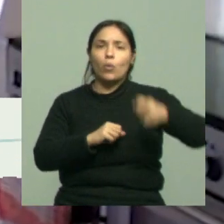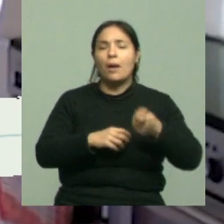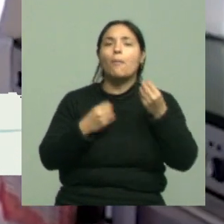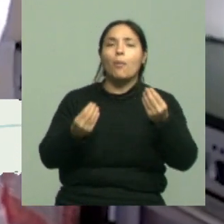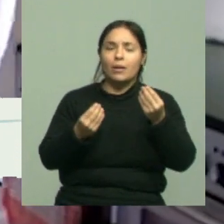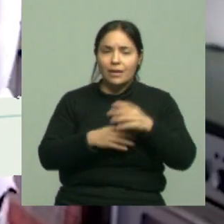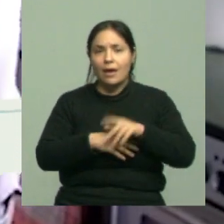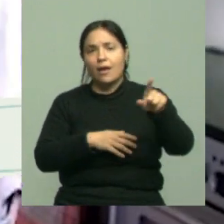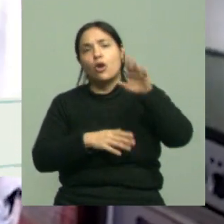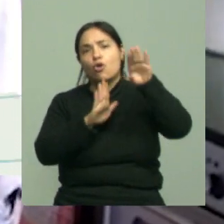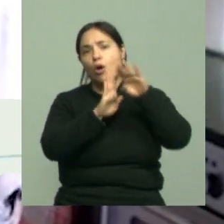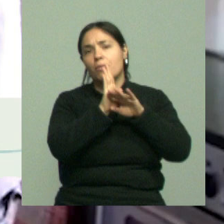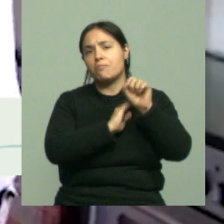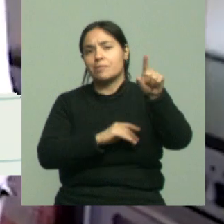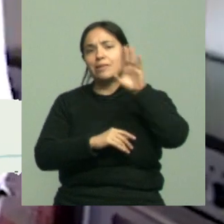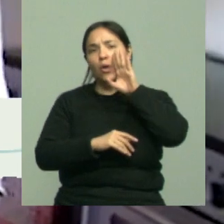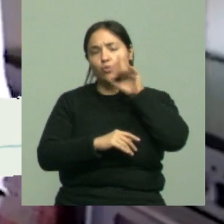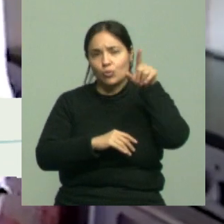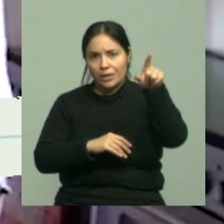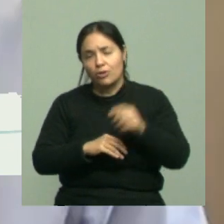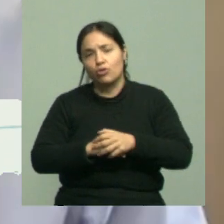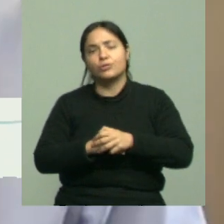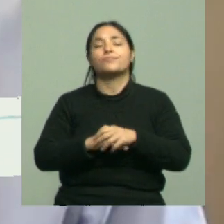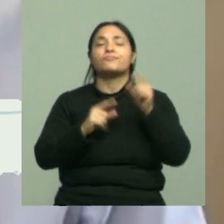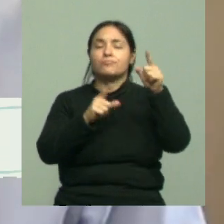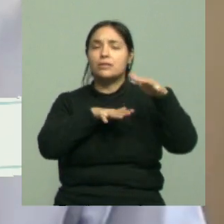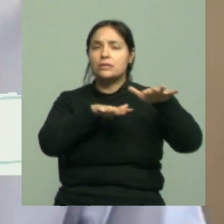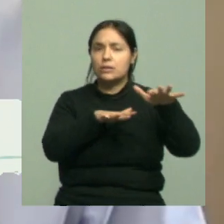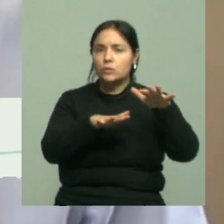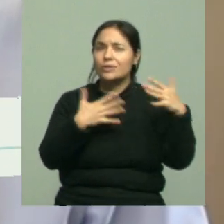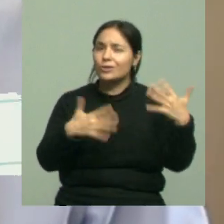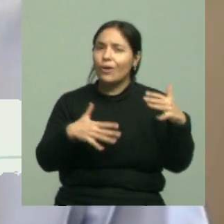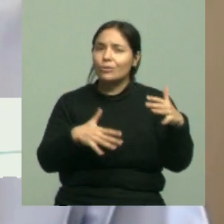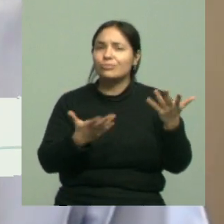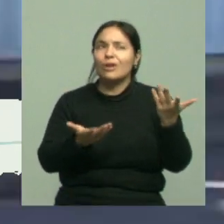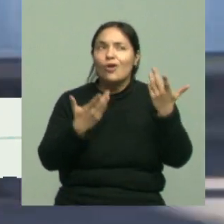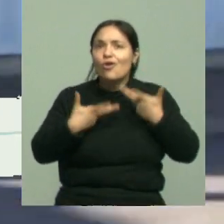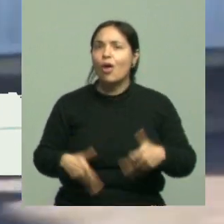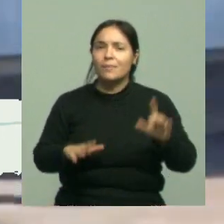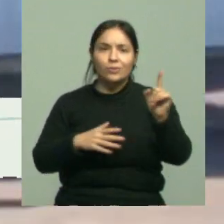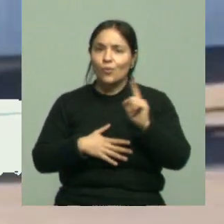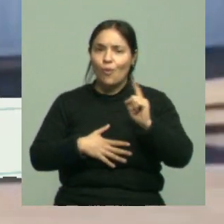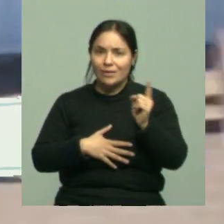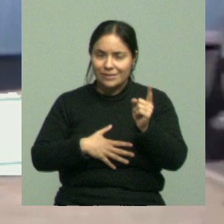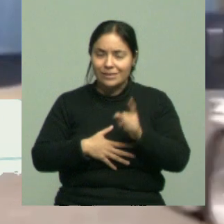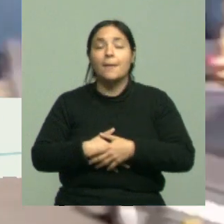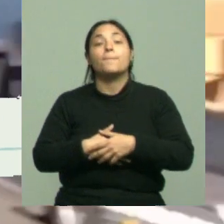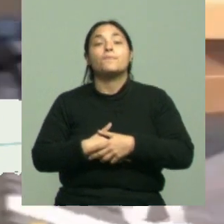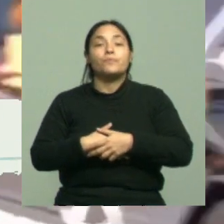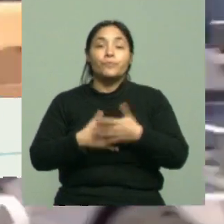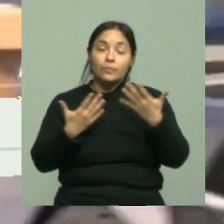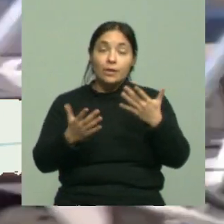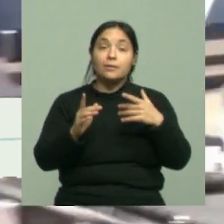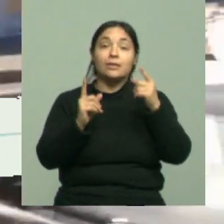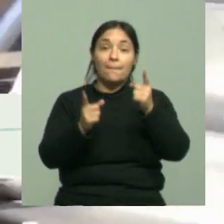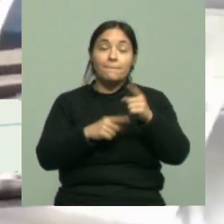normativas norteamericanas, que es ahí donde empezaban a darse situaciones que no eran convencionales, al punto de que de hecho hay que sumarle a